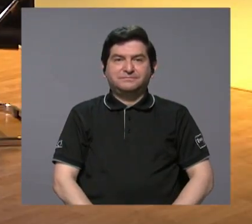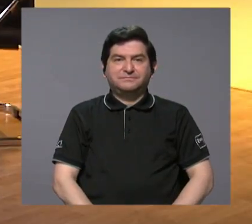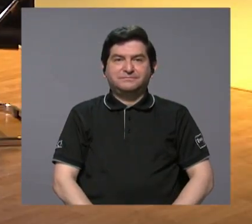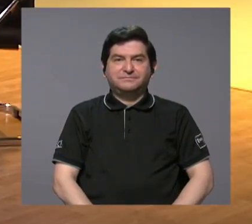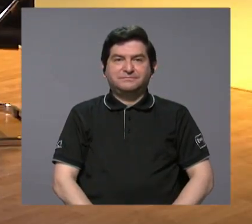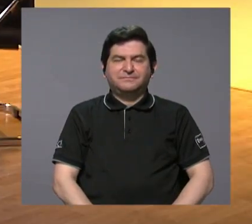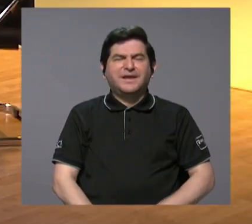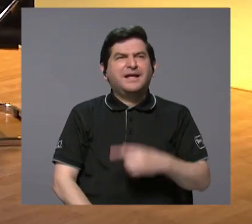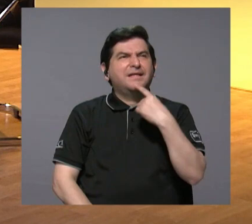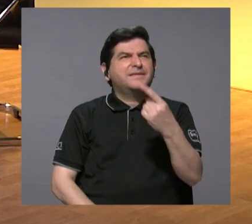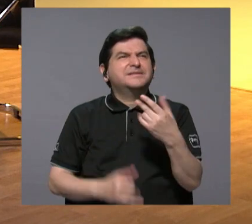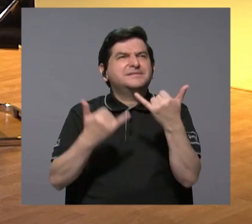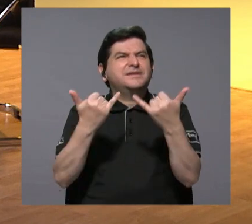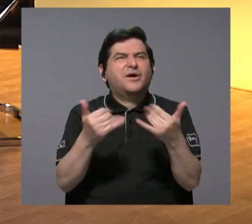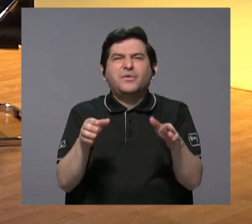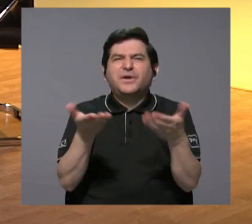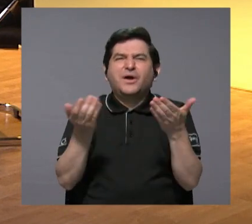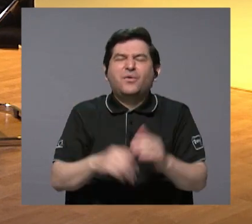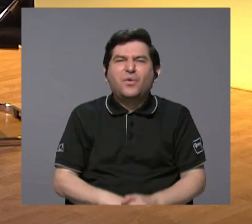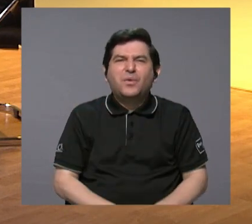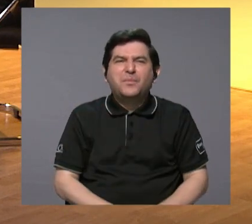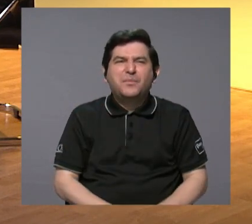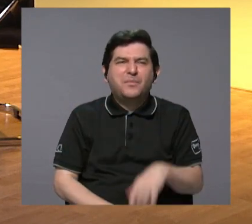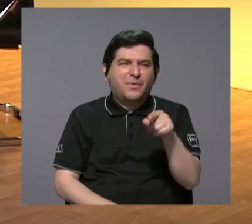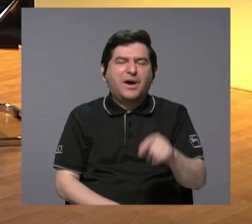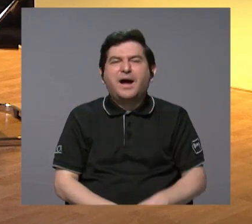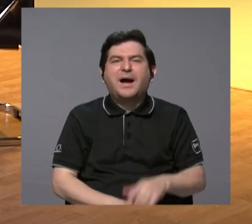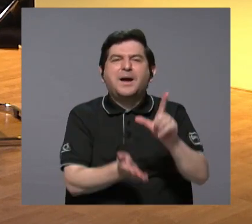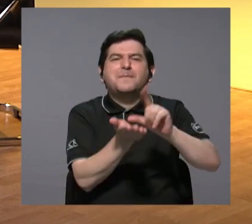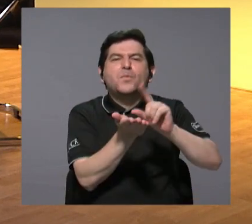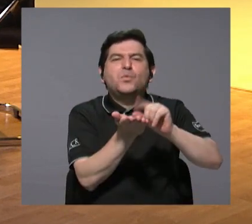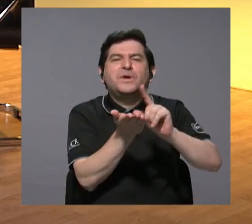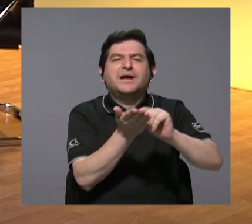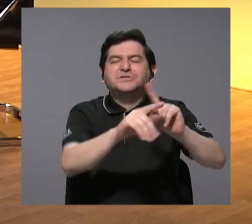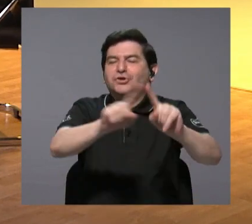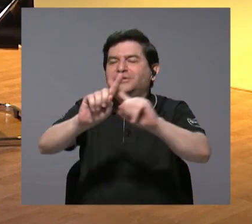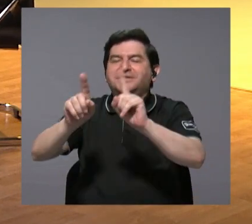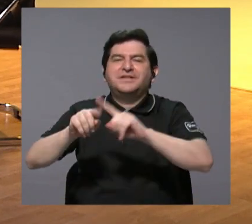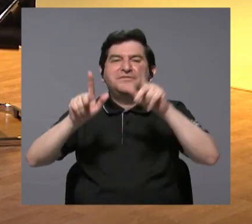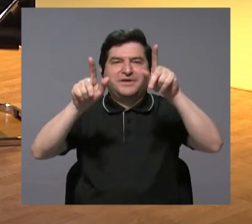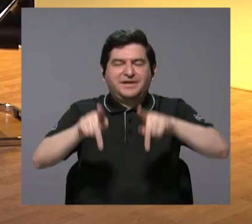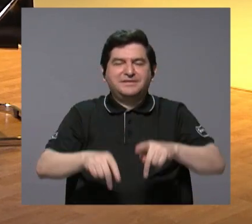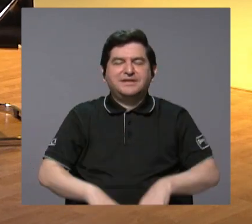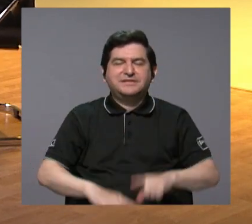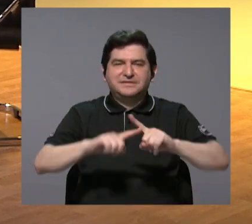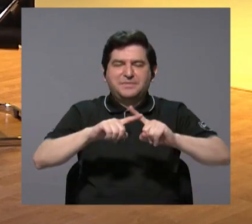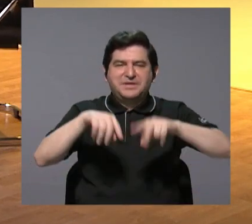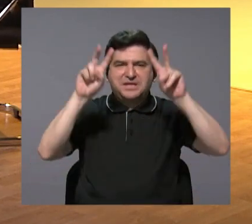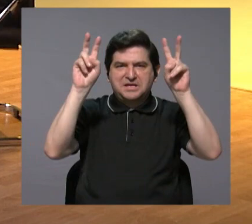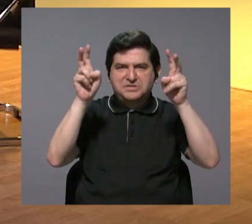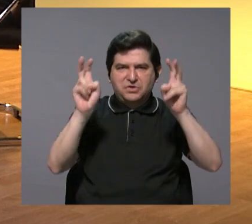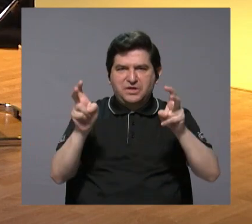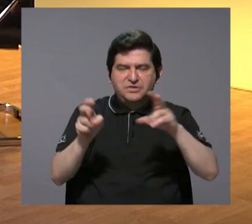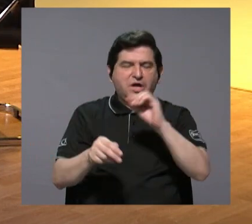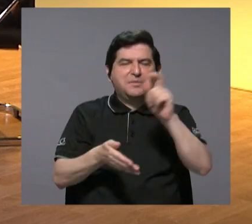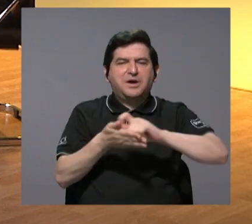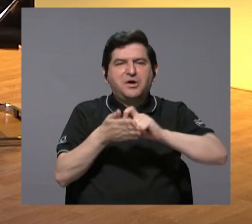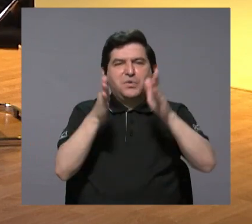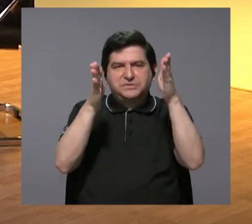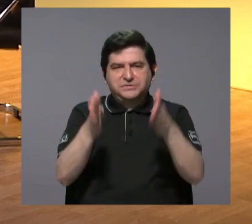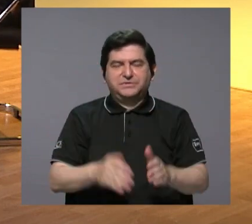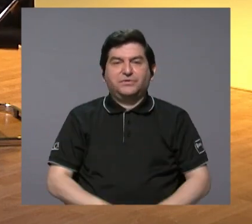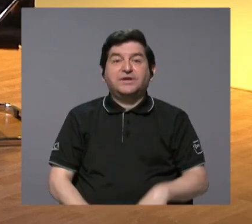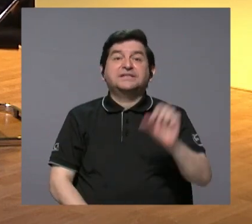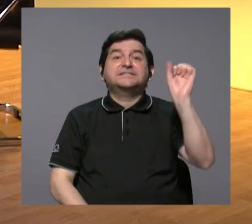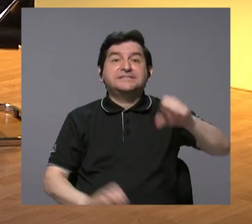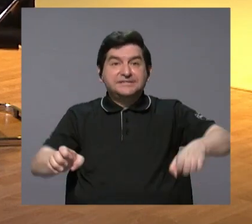no sé cómo decirle en español, posts de las diferentes gente, o temática o autores o lo que fuera. Entonces sí